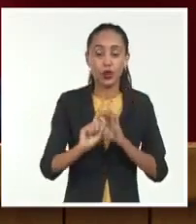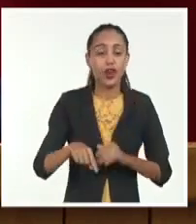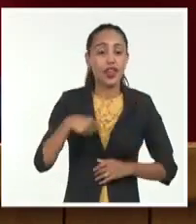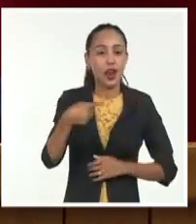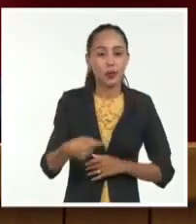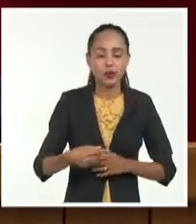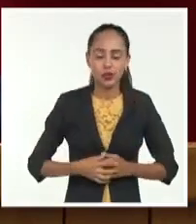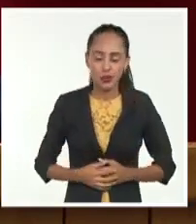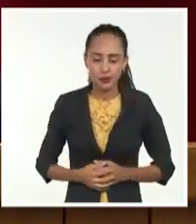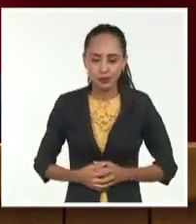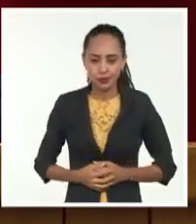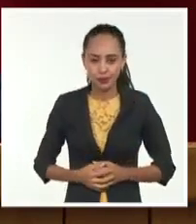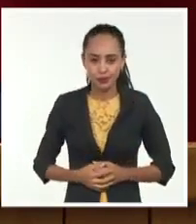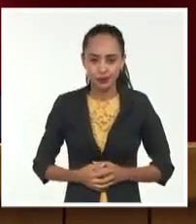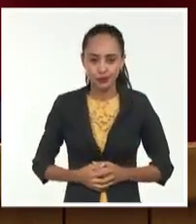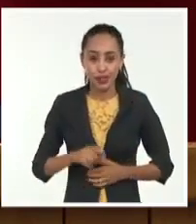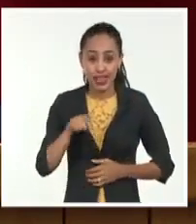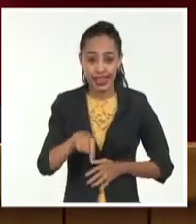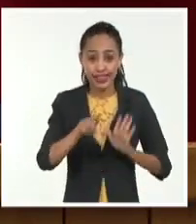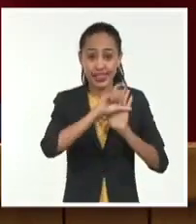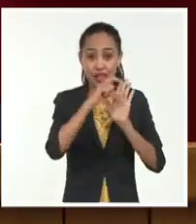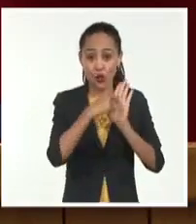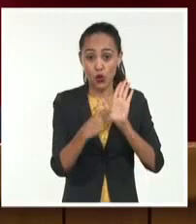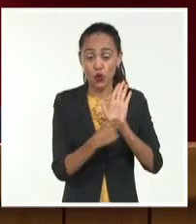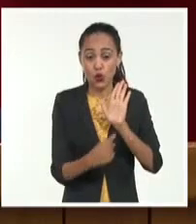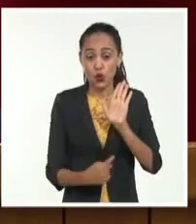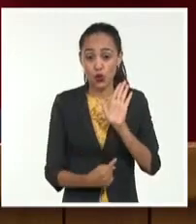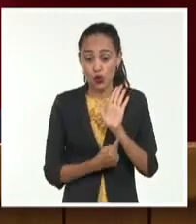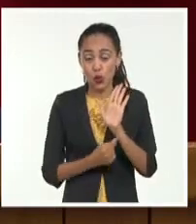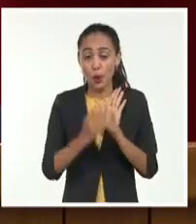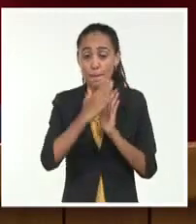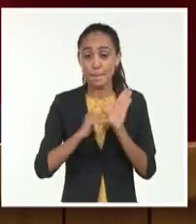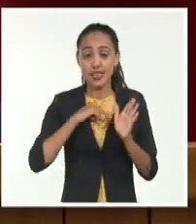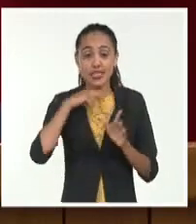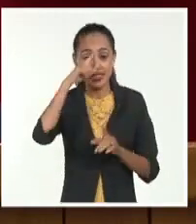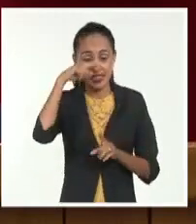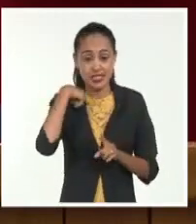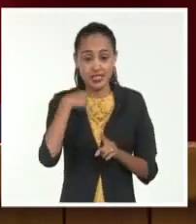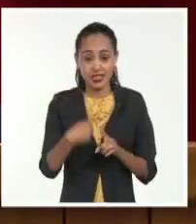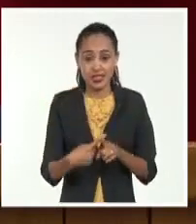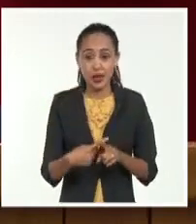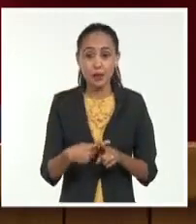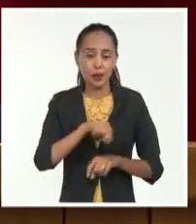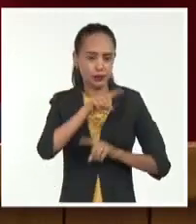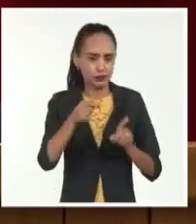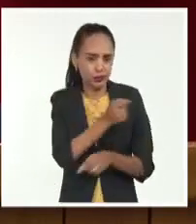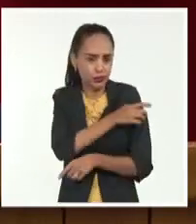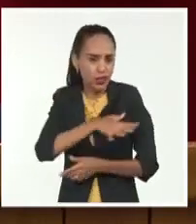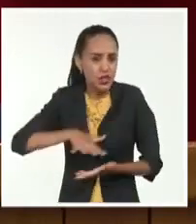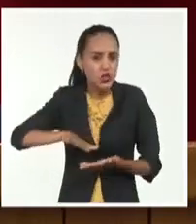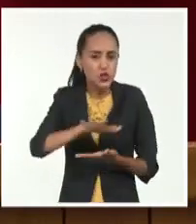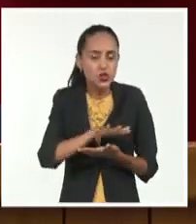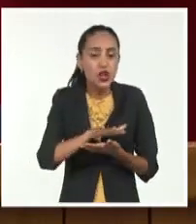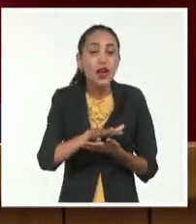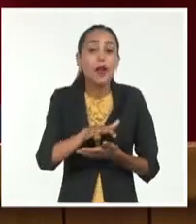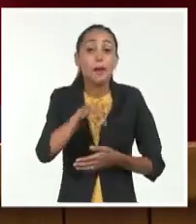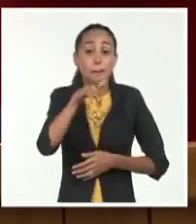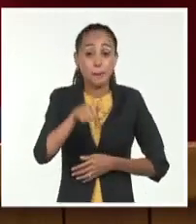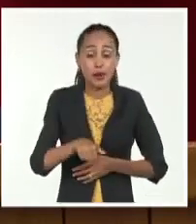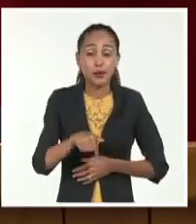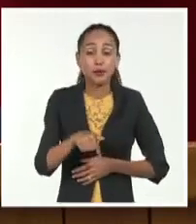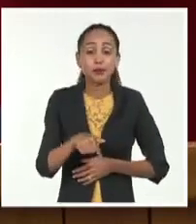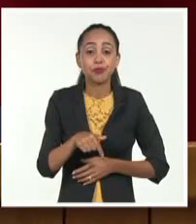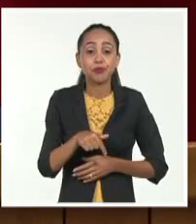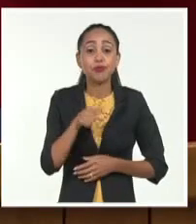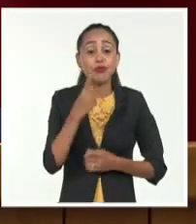próxima. Este código, que en septiembre pasará el escrutinio social a través de un referéndum, algo